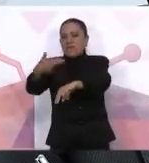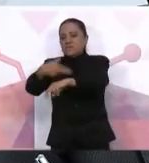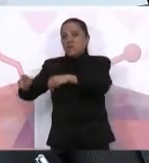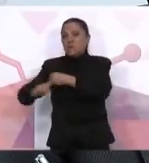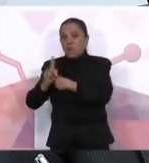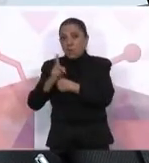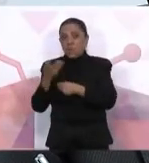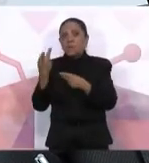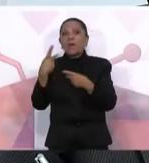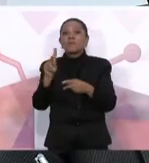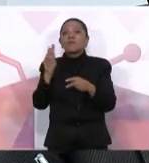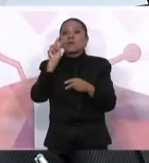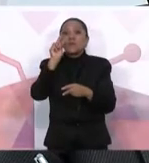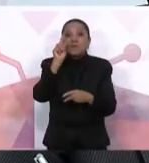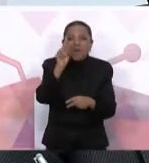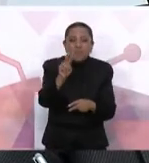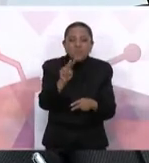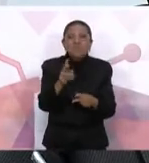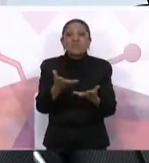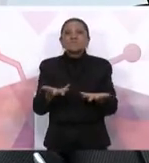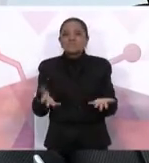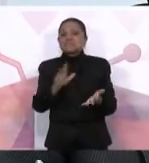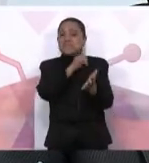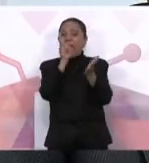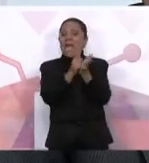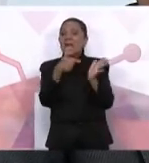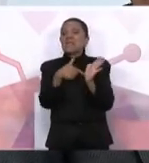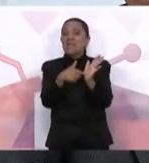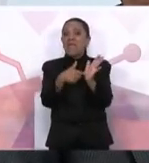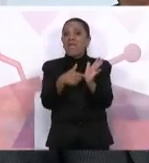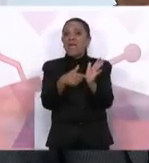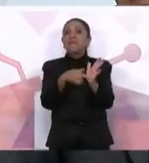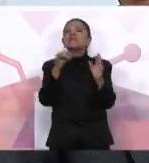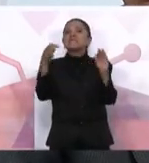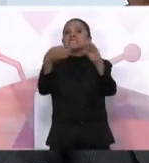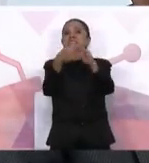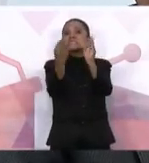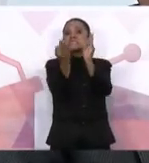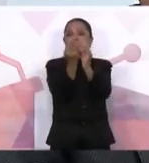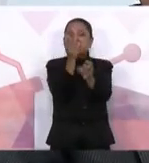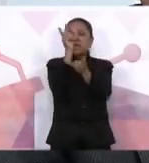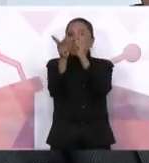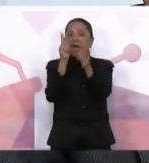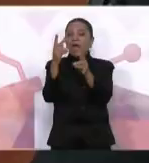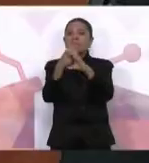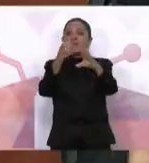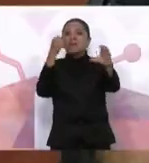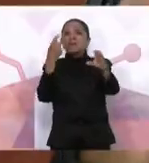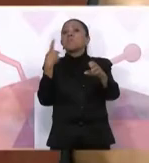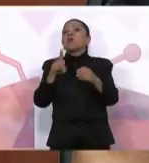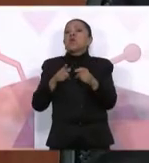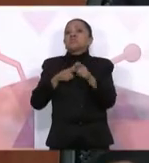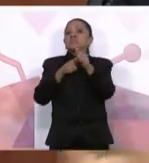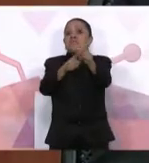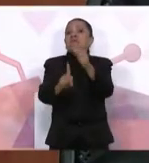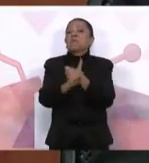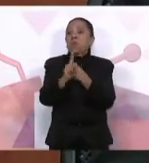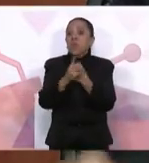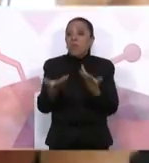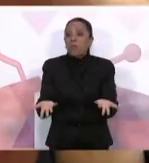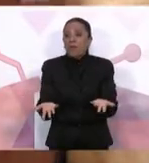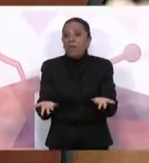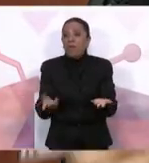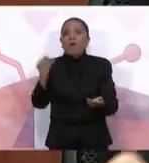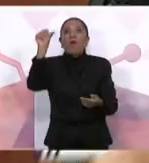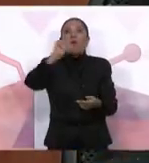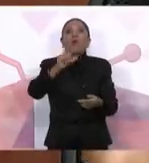ha habido de esta ley no obstante que hay acercamientos con los transportistas el problema subsiste hoy tenemos que sentir sentarnos con